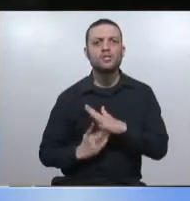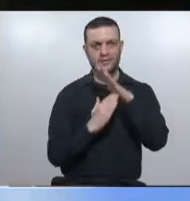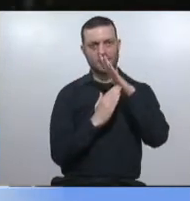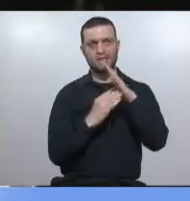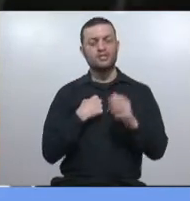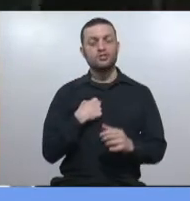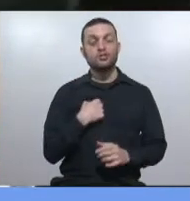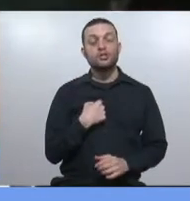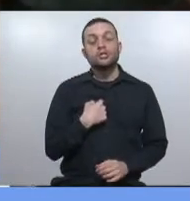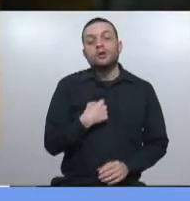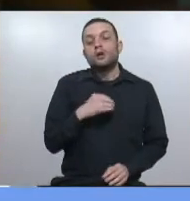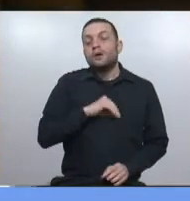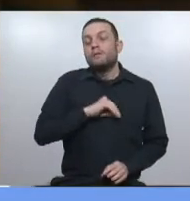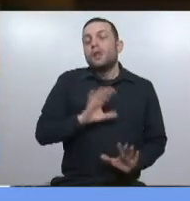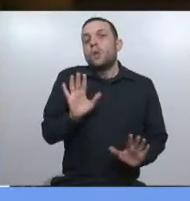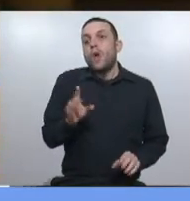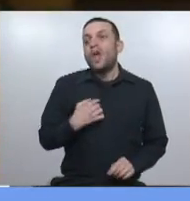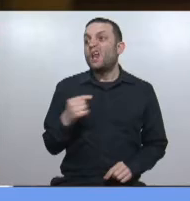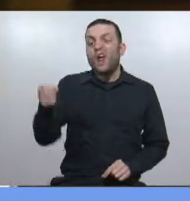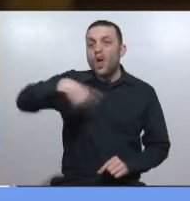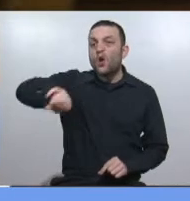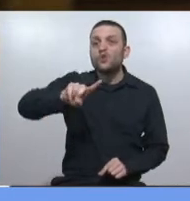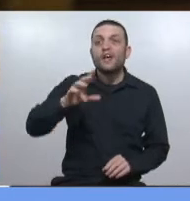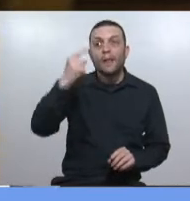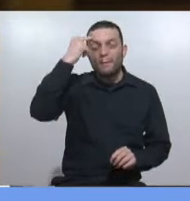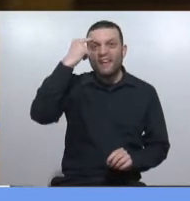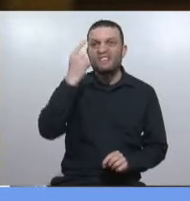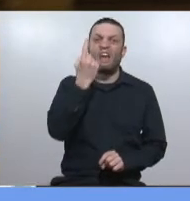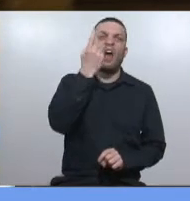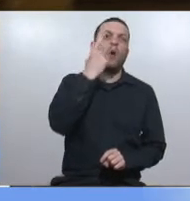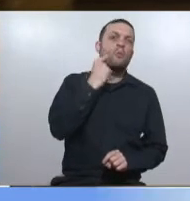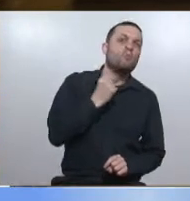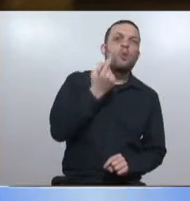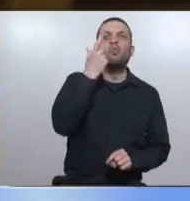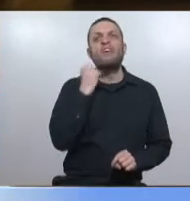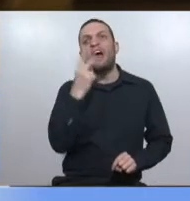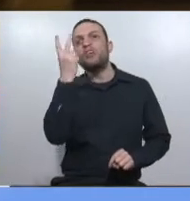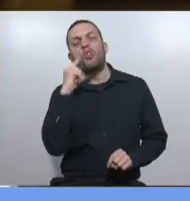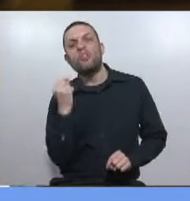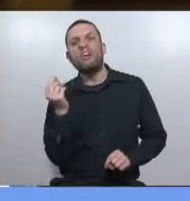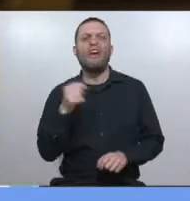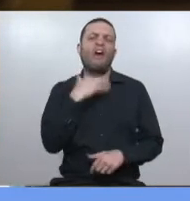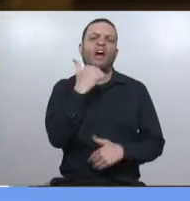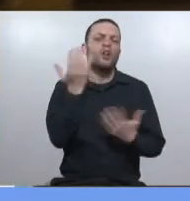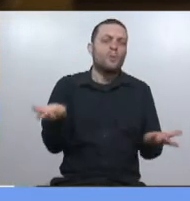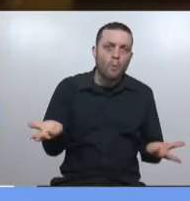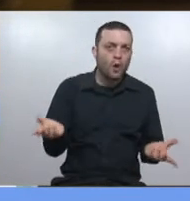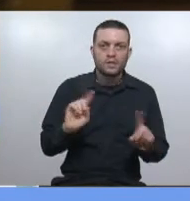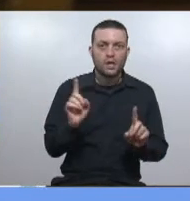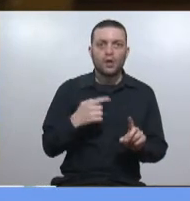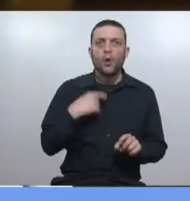de lo mismo un día más un día menos y que después de un año sigamos considerando que los chicos en las escuelas pueden seguir